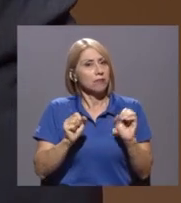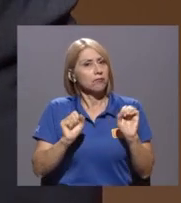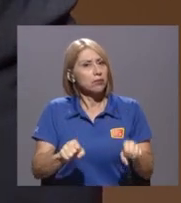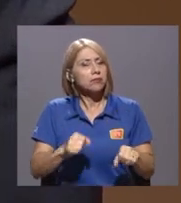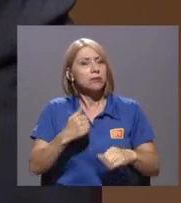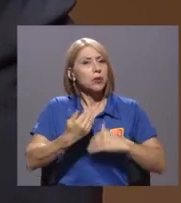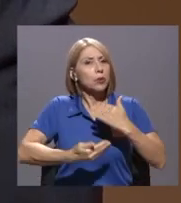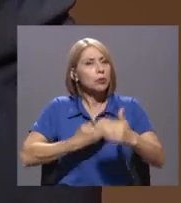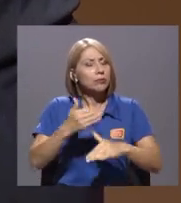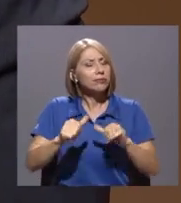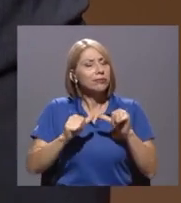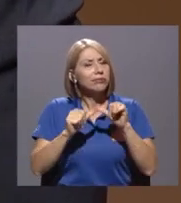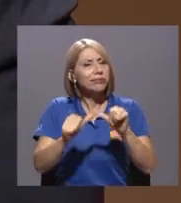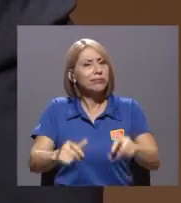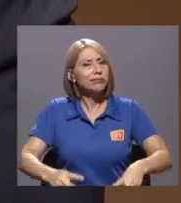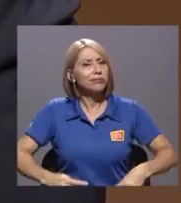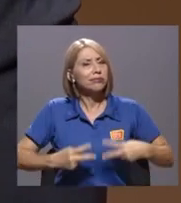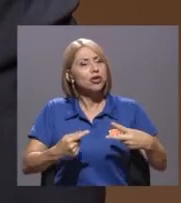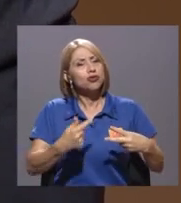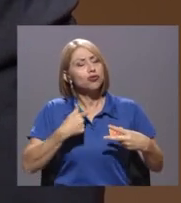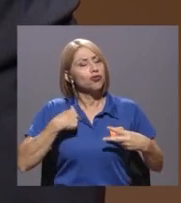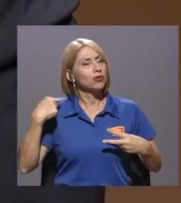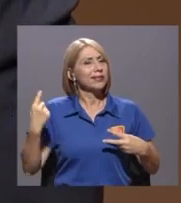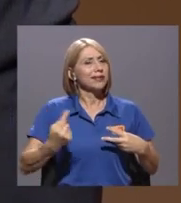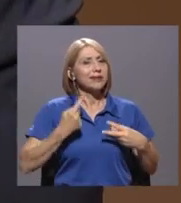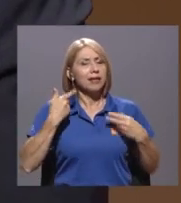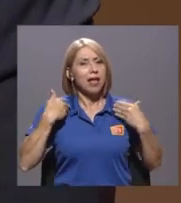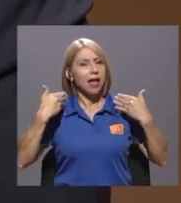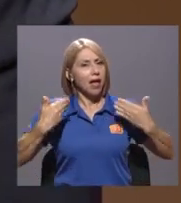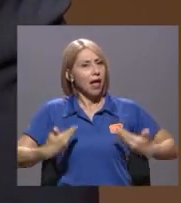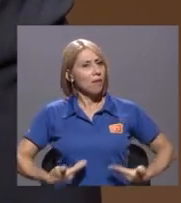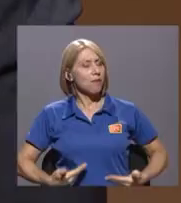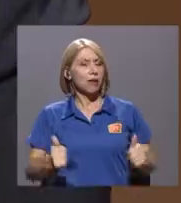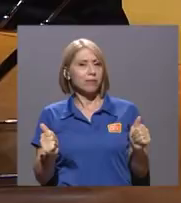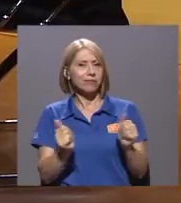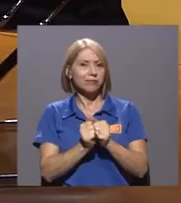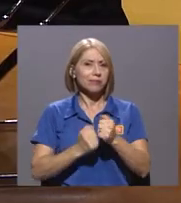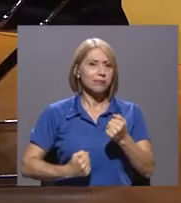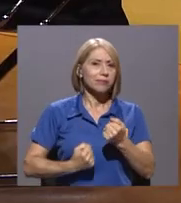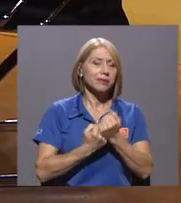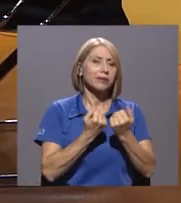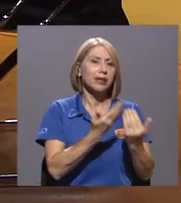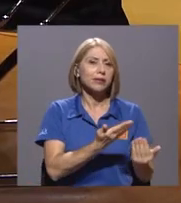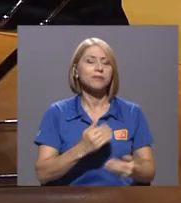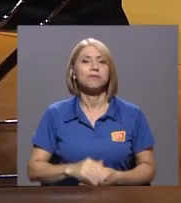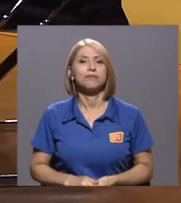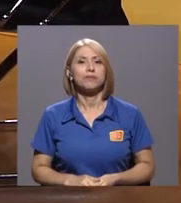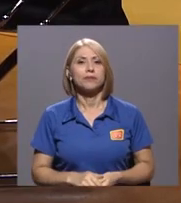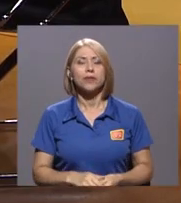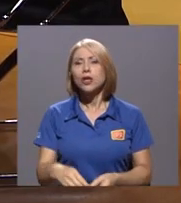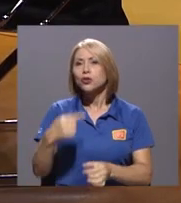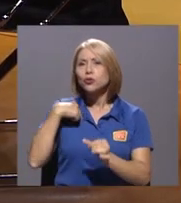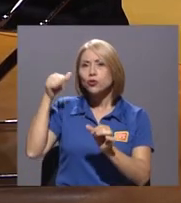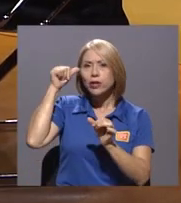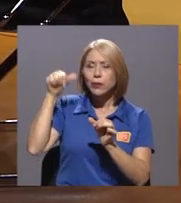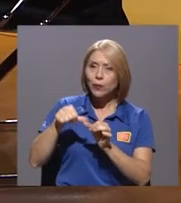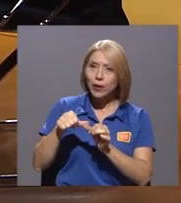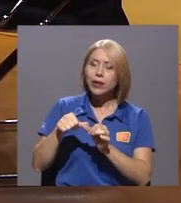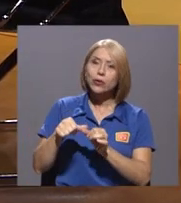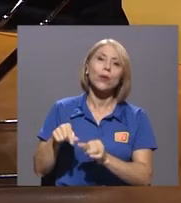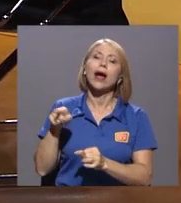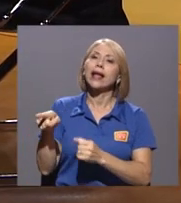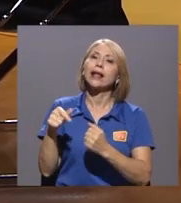me tendrá siempre me tendrá siempre a su lado y yo recuerdo con mucho cariño